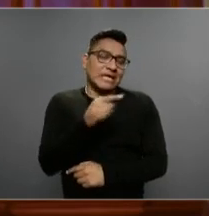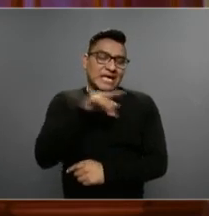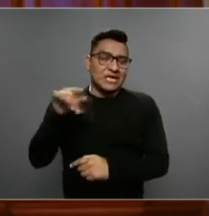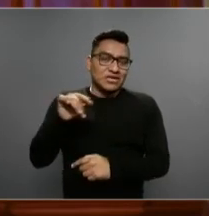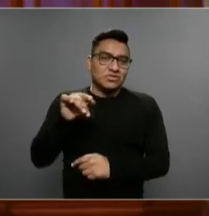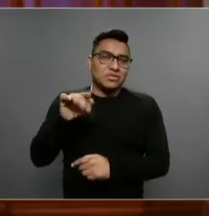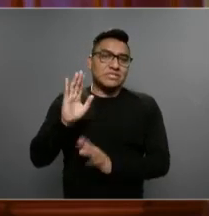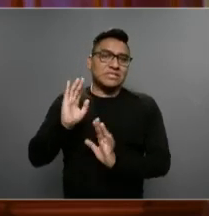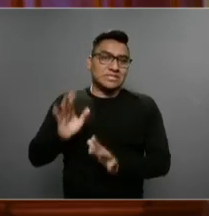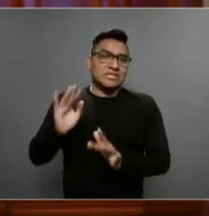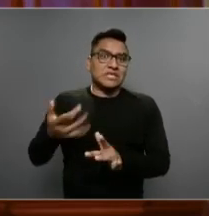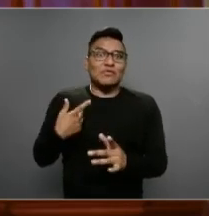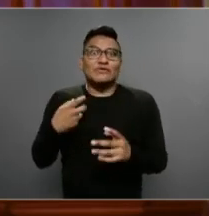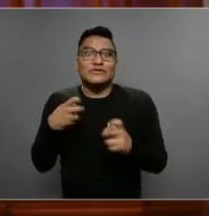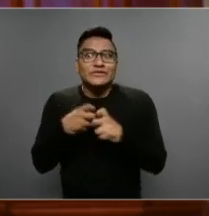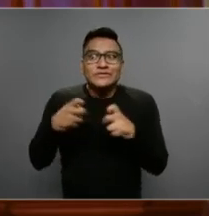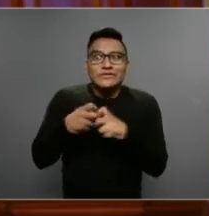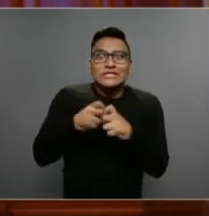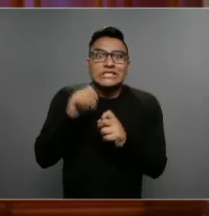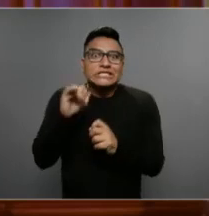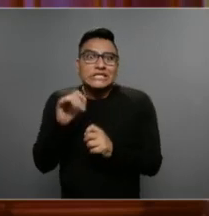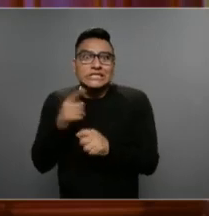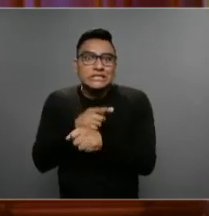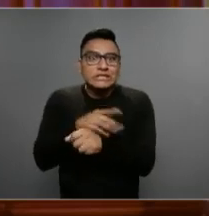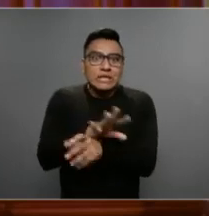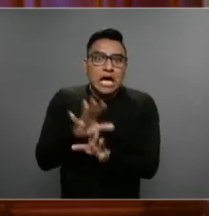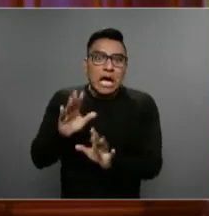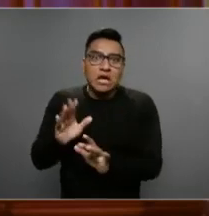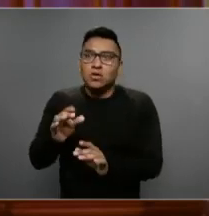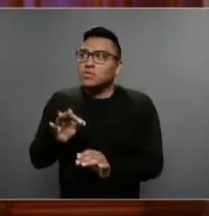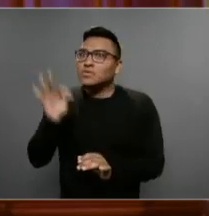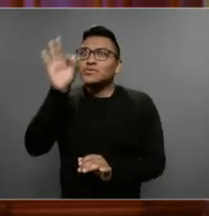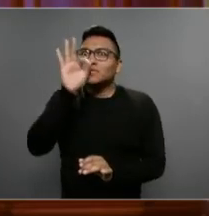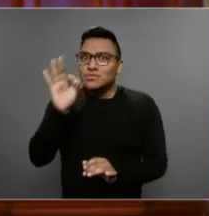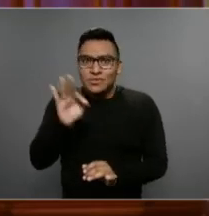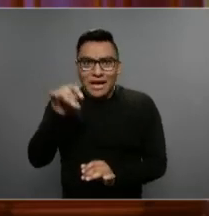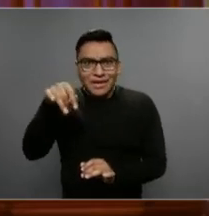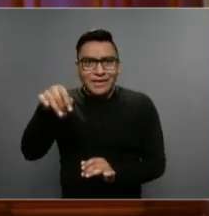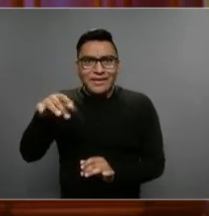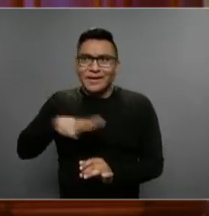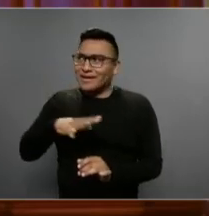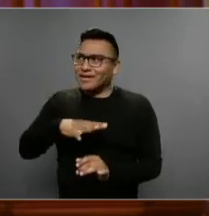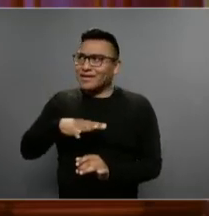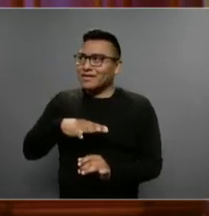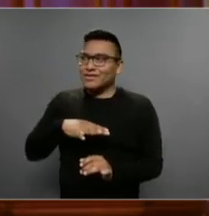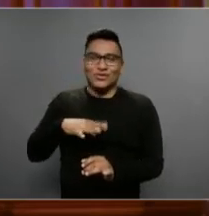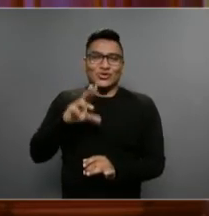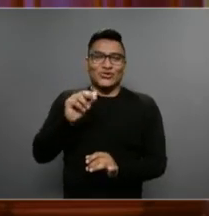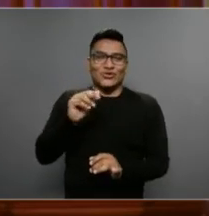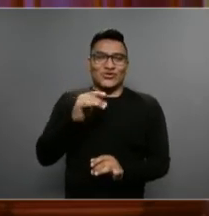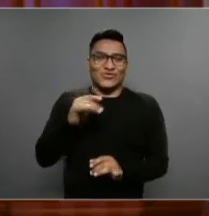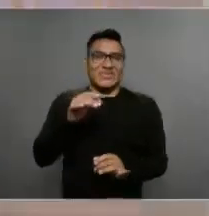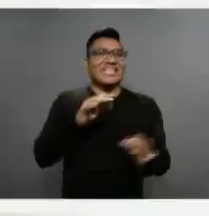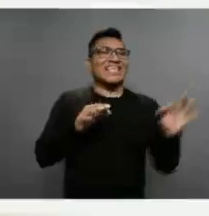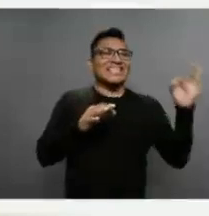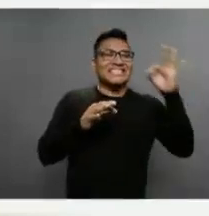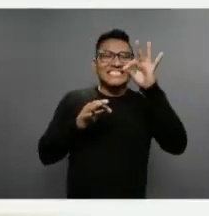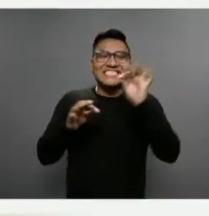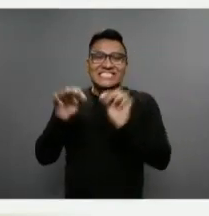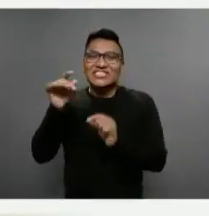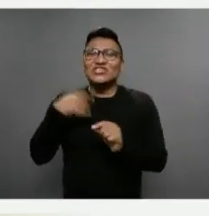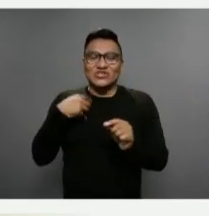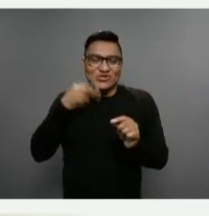también generando inquietud. Por cierto, anda un mosco aquí. Bueno, no me extraña, te siguen. Desde allá afuera yo noto